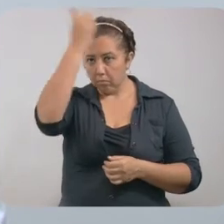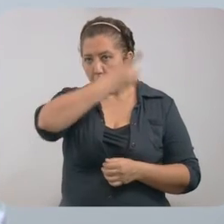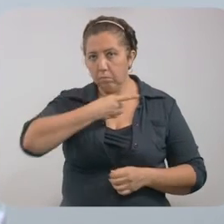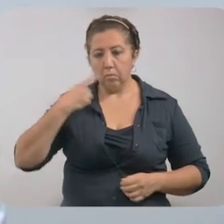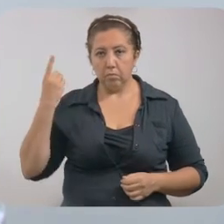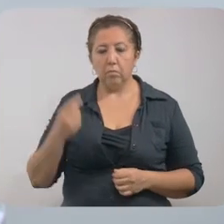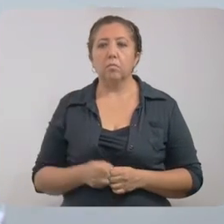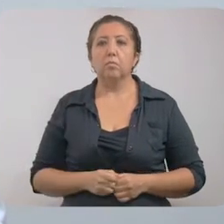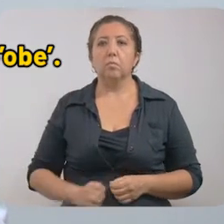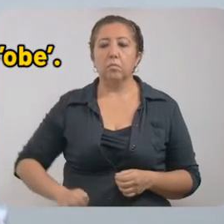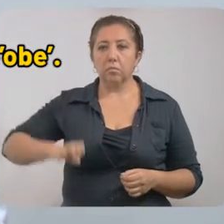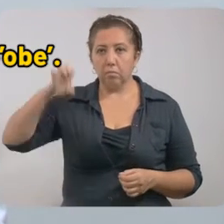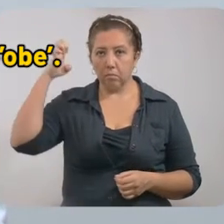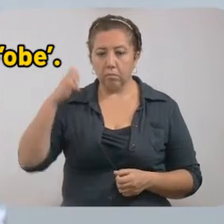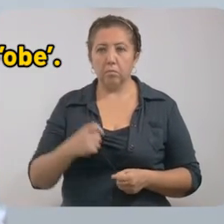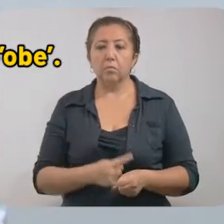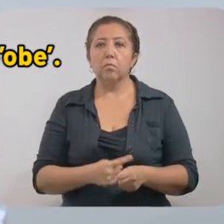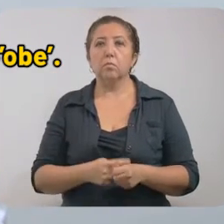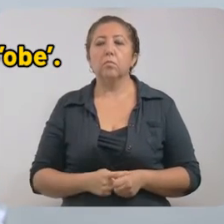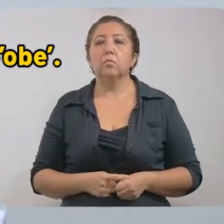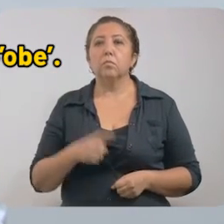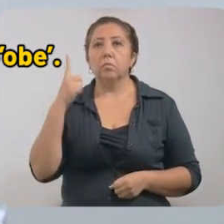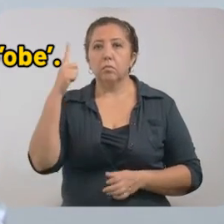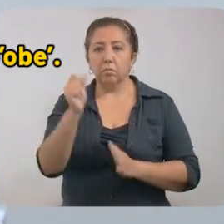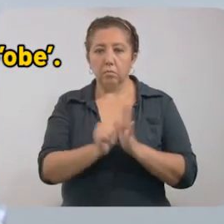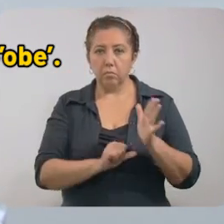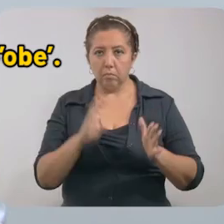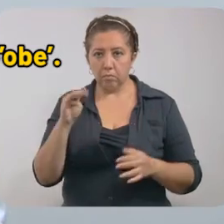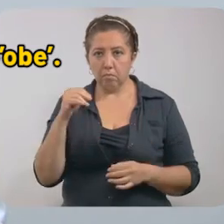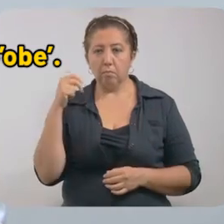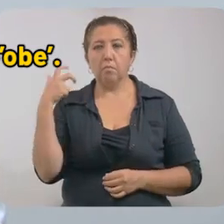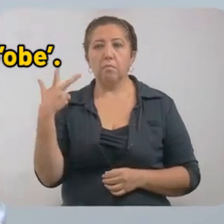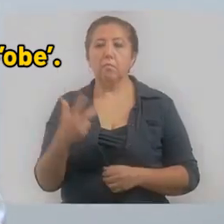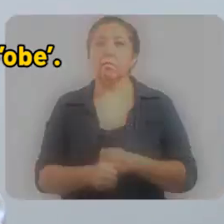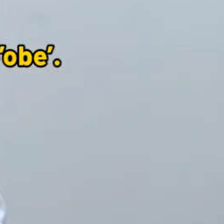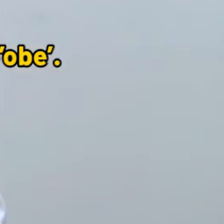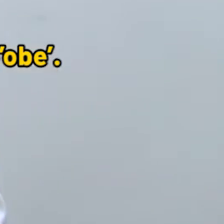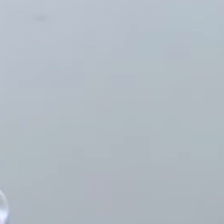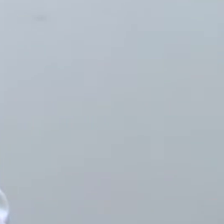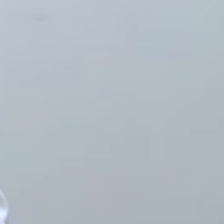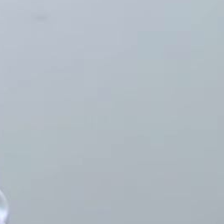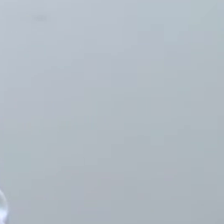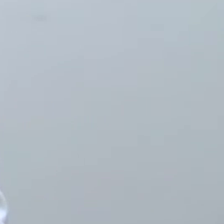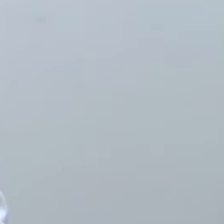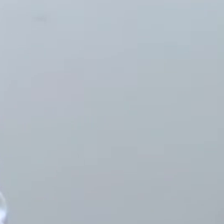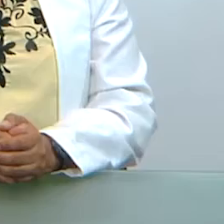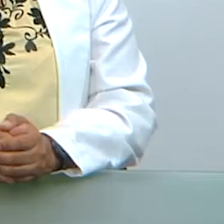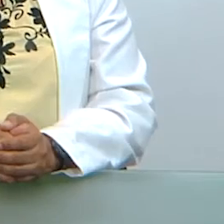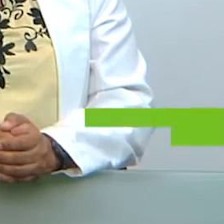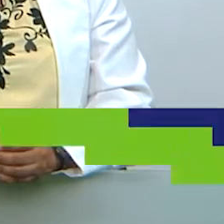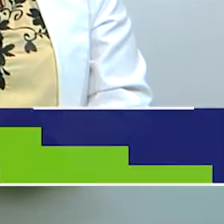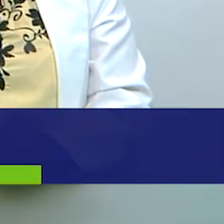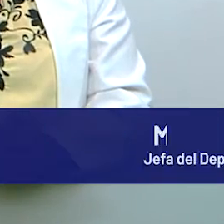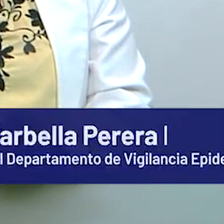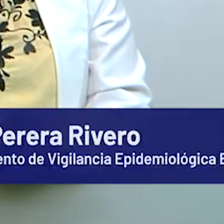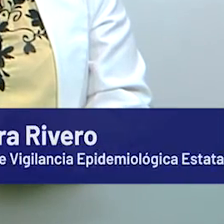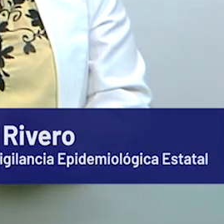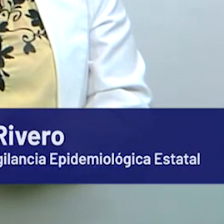espera de diagnóstico. El rango de edad de los casos confirmados es de un mes a 98 años. Hasta aquí el informe de hoy,